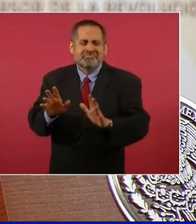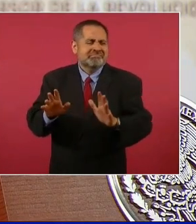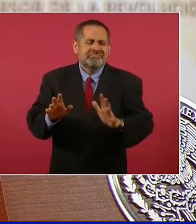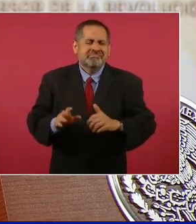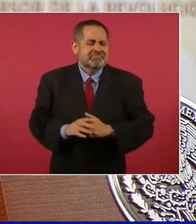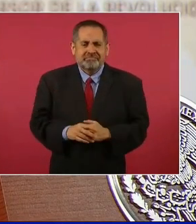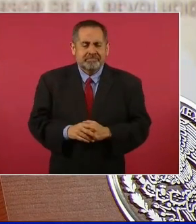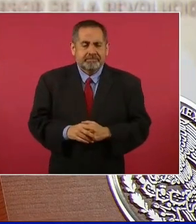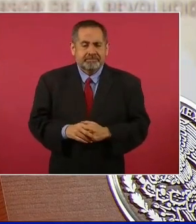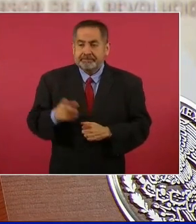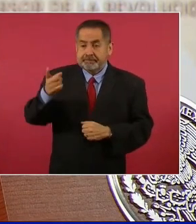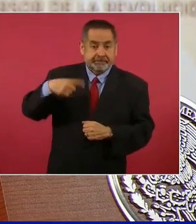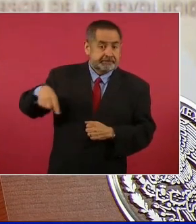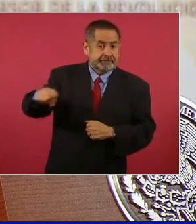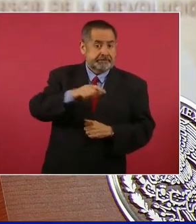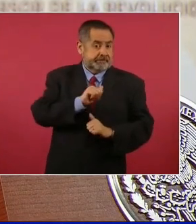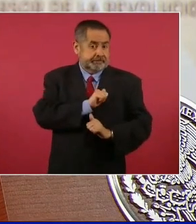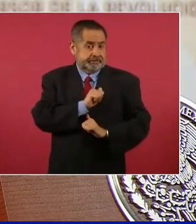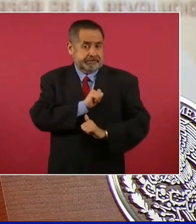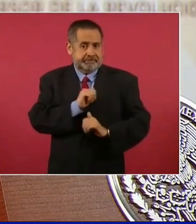Nosotros tenemos un ejército